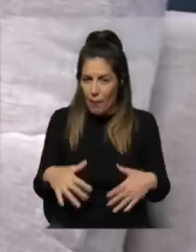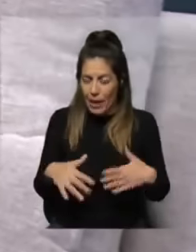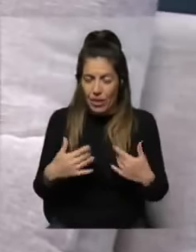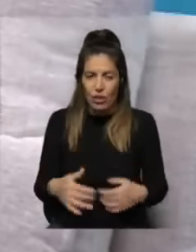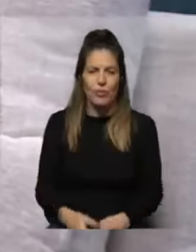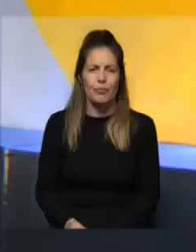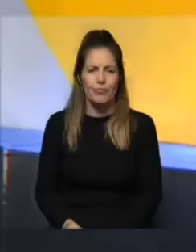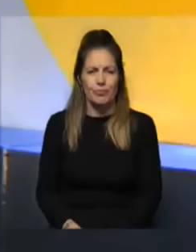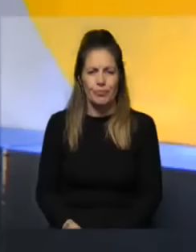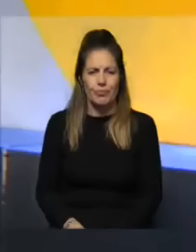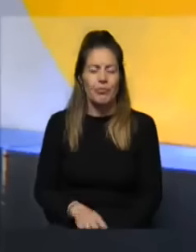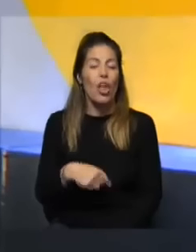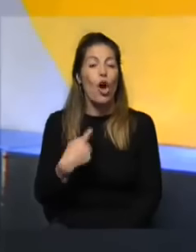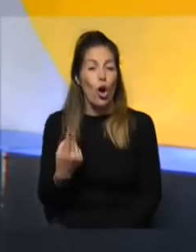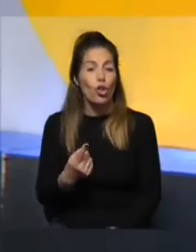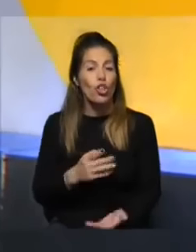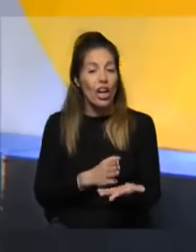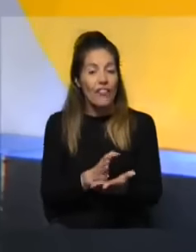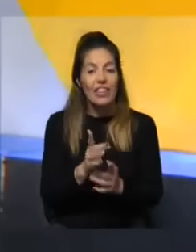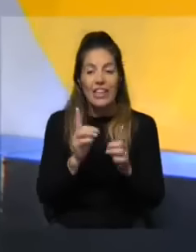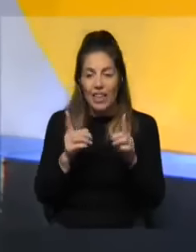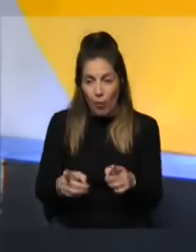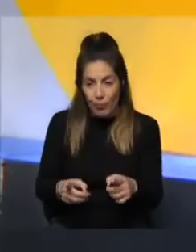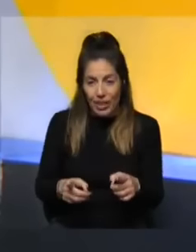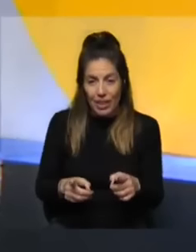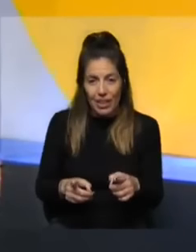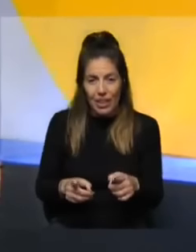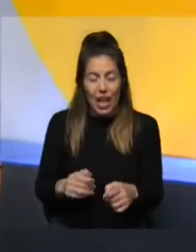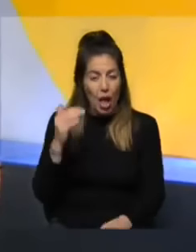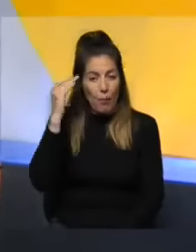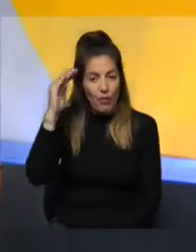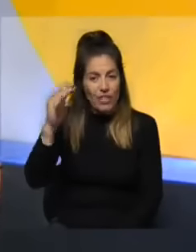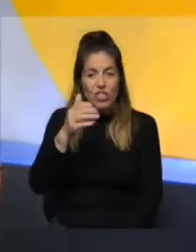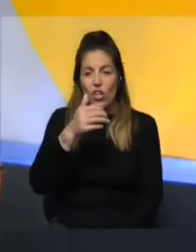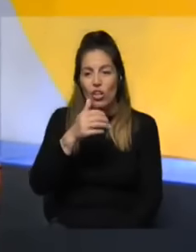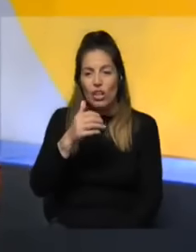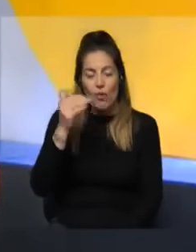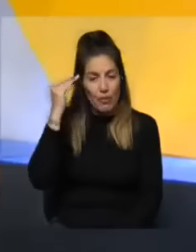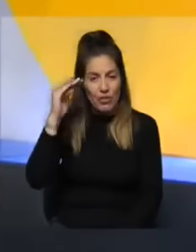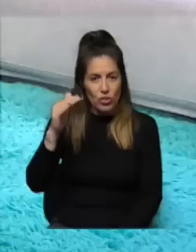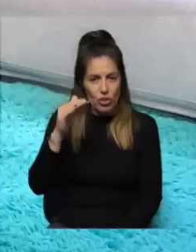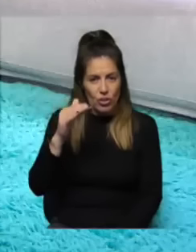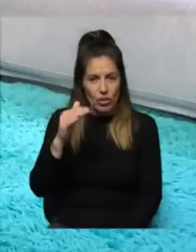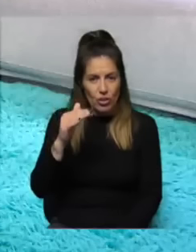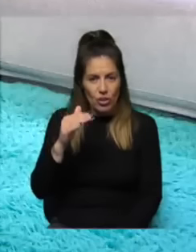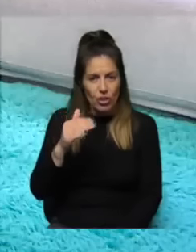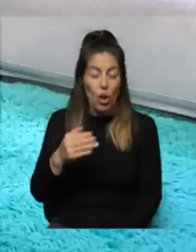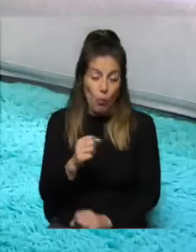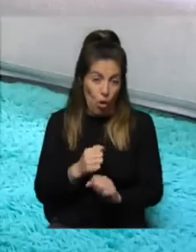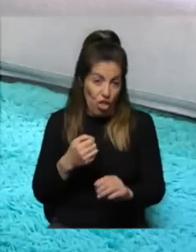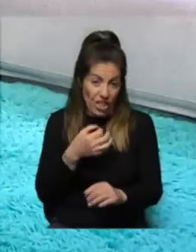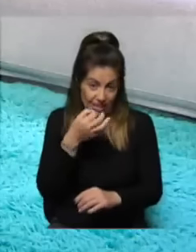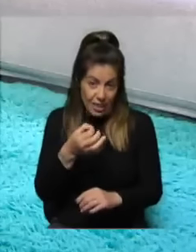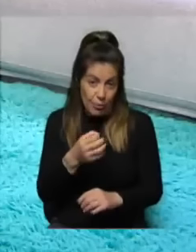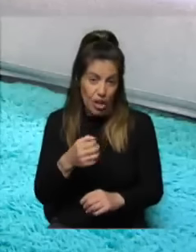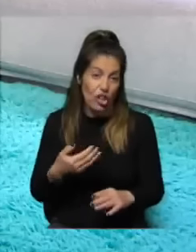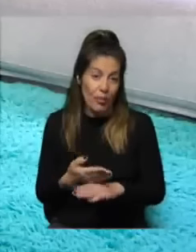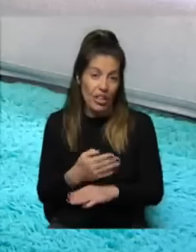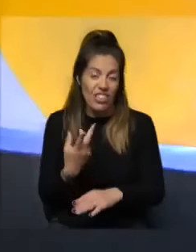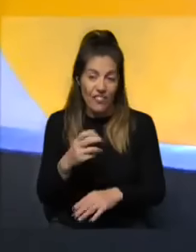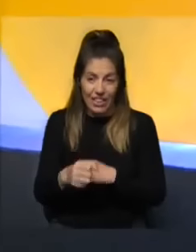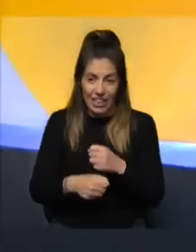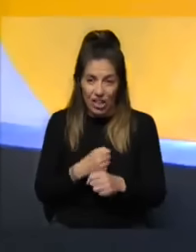tremendo. Otro ribete también es que el señor, el profesor, lo puedo decir porque recito archivos y porque lo estoy pidiendo hace 20 años.